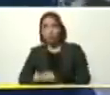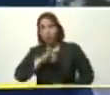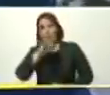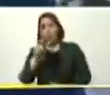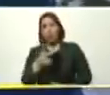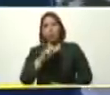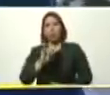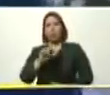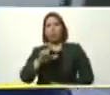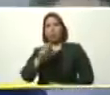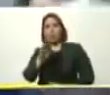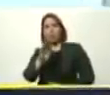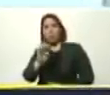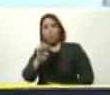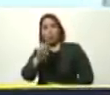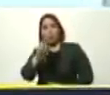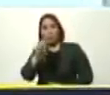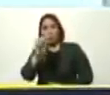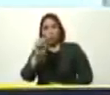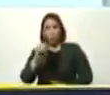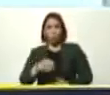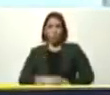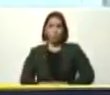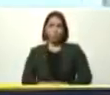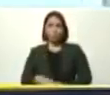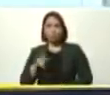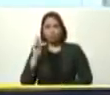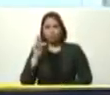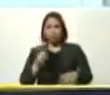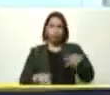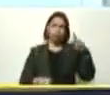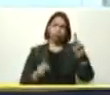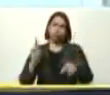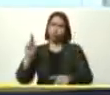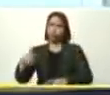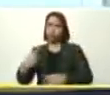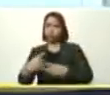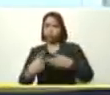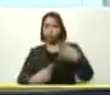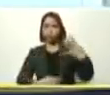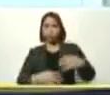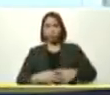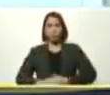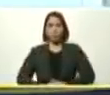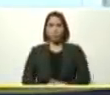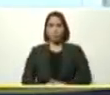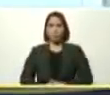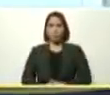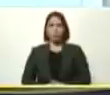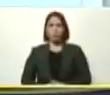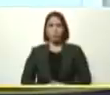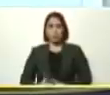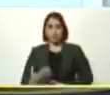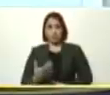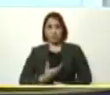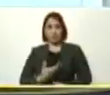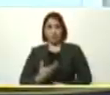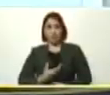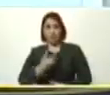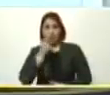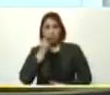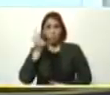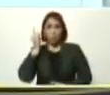Pinto. Y han venido de Oriente, la región oriental, los alcaldes, las